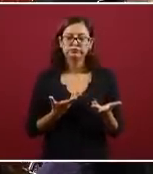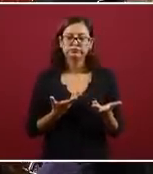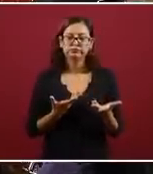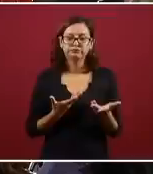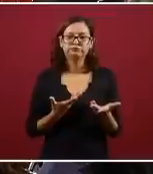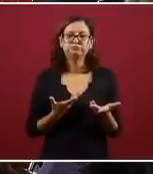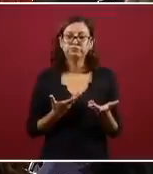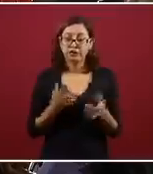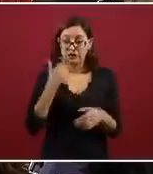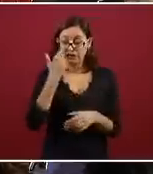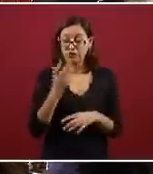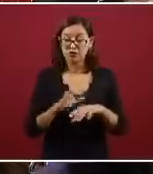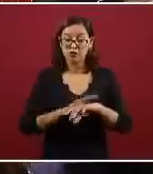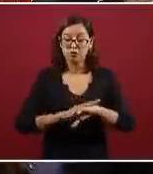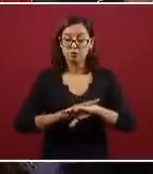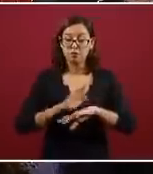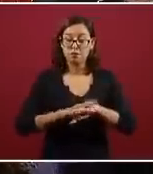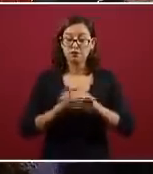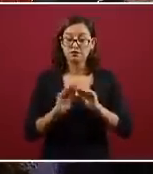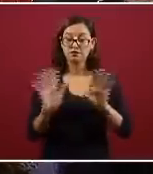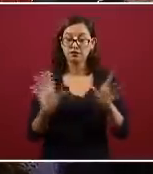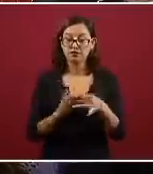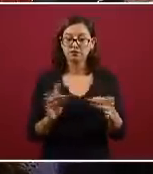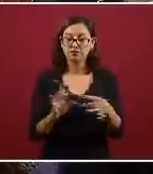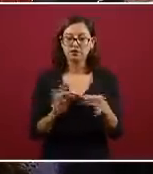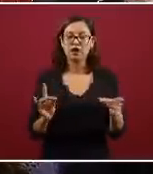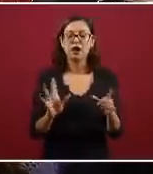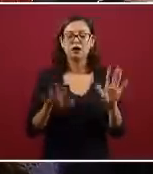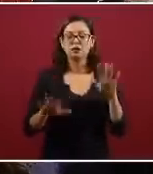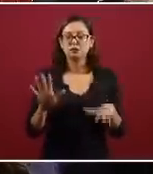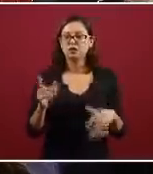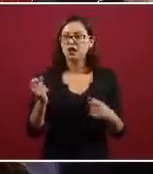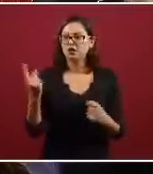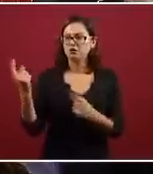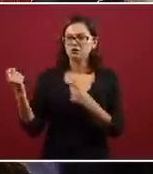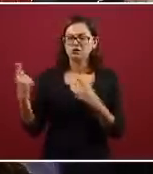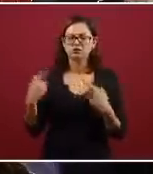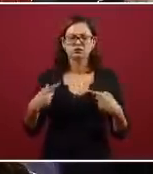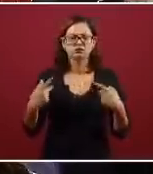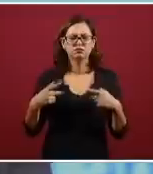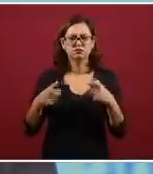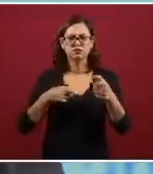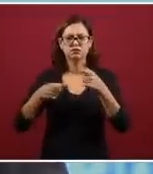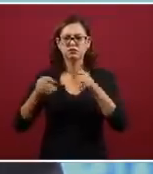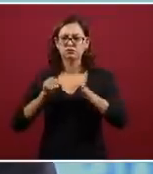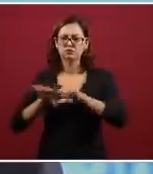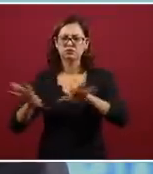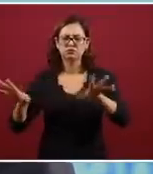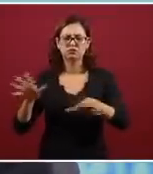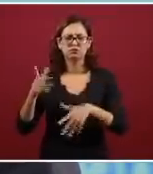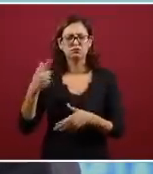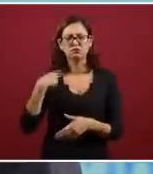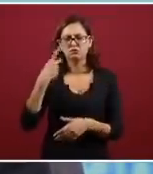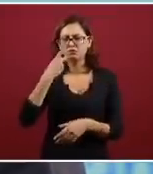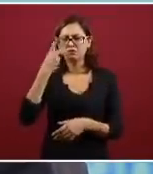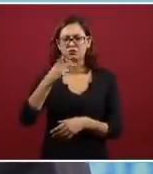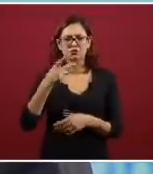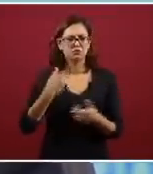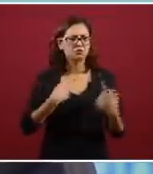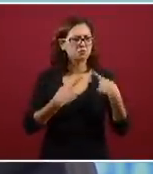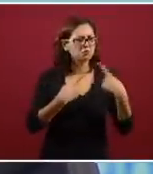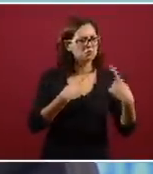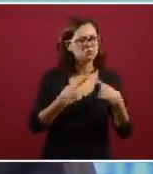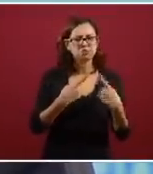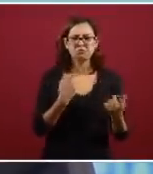que informo con precisión, porque ha habido algunos comentarios en los medios de que no se había logrado nada en